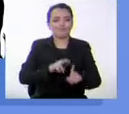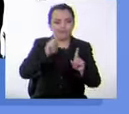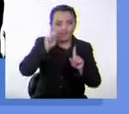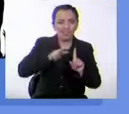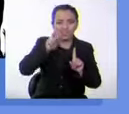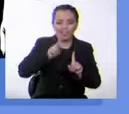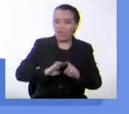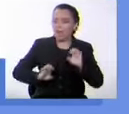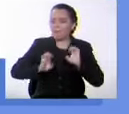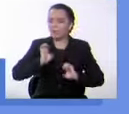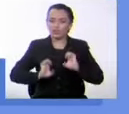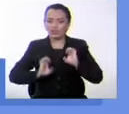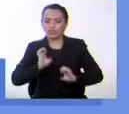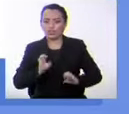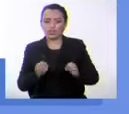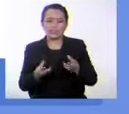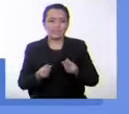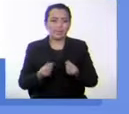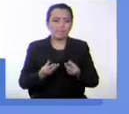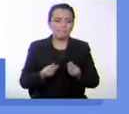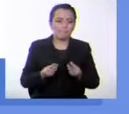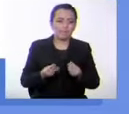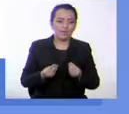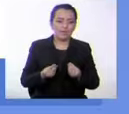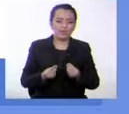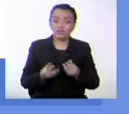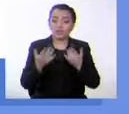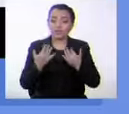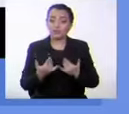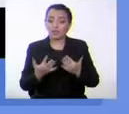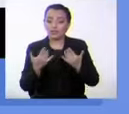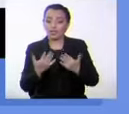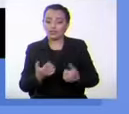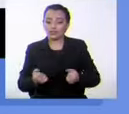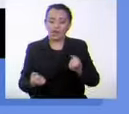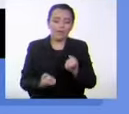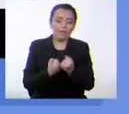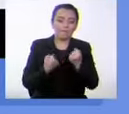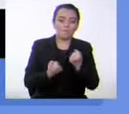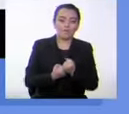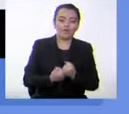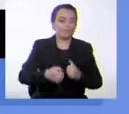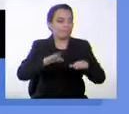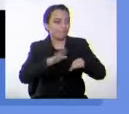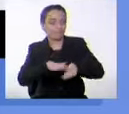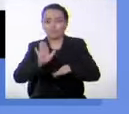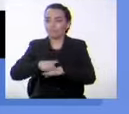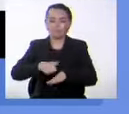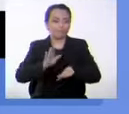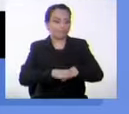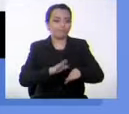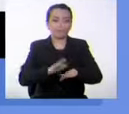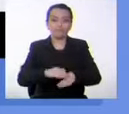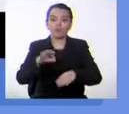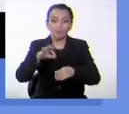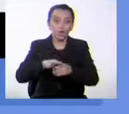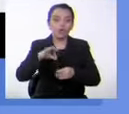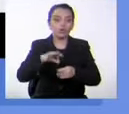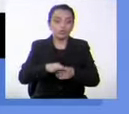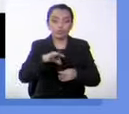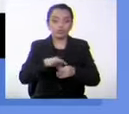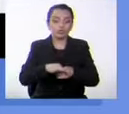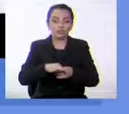emociones, miedos y esperanzas del público para ganar apoyo popular, frecuentemente mediante el uso de la retórica,